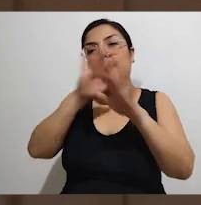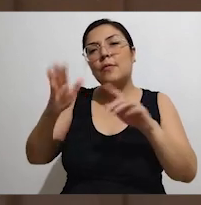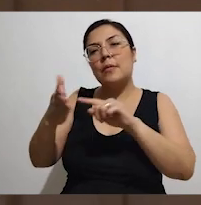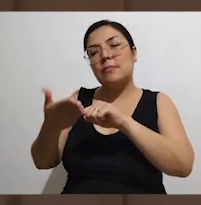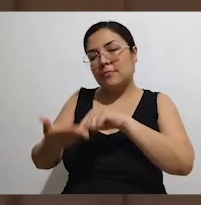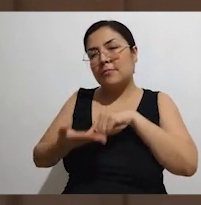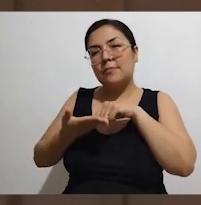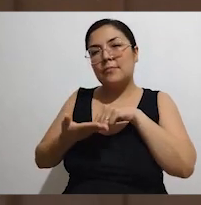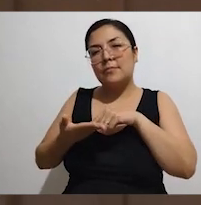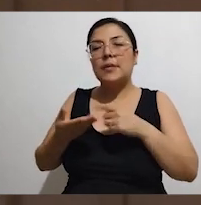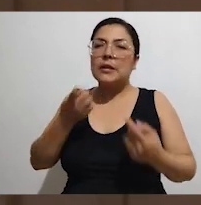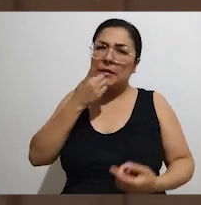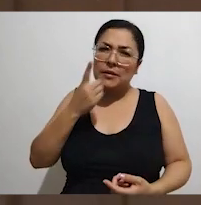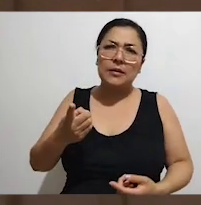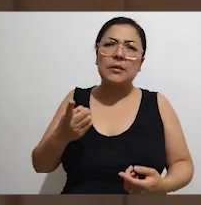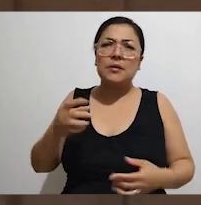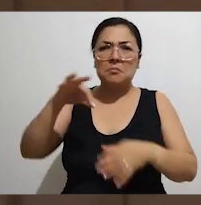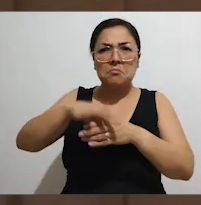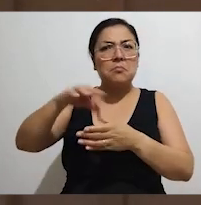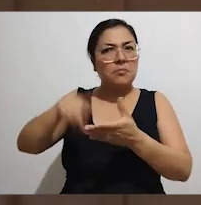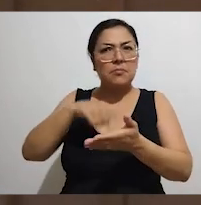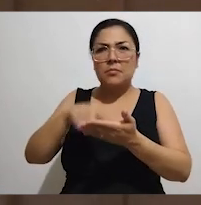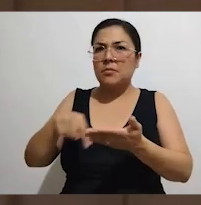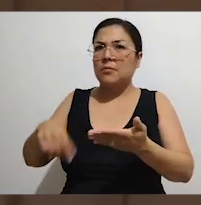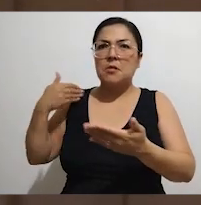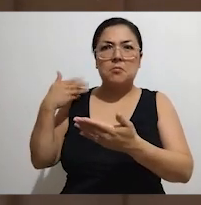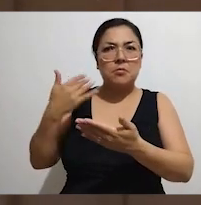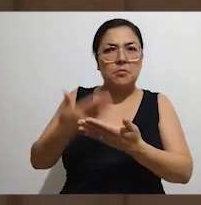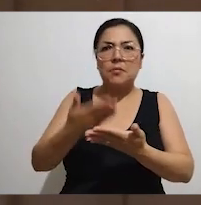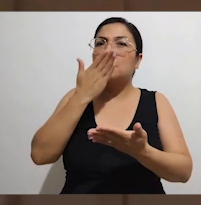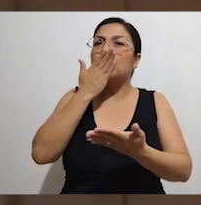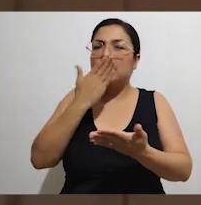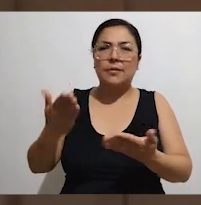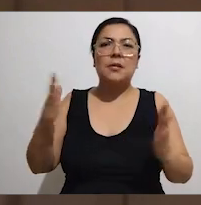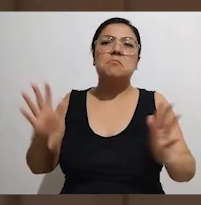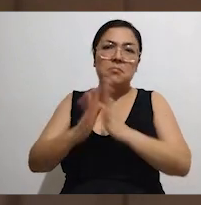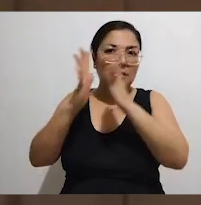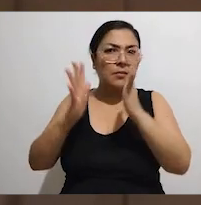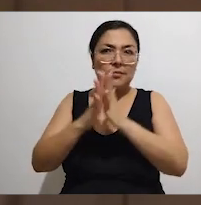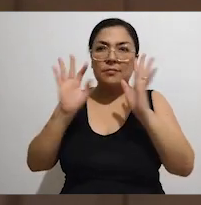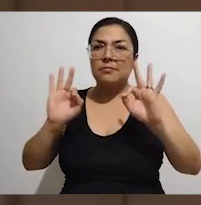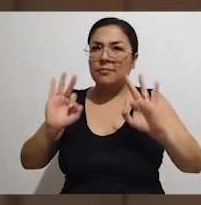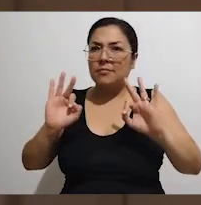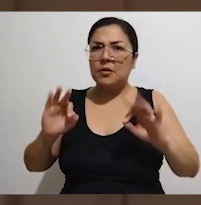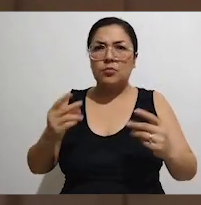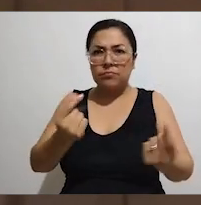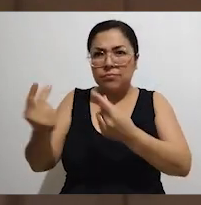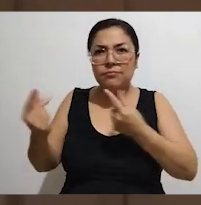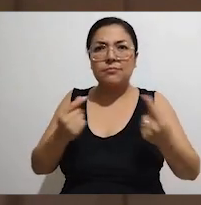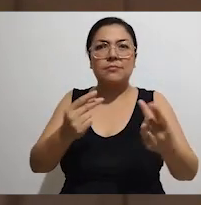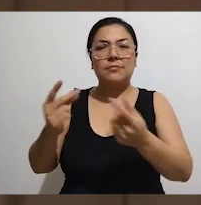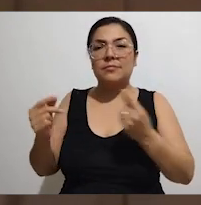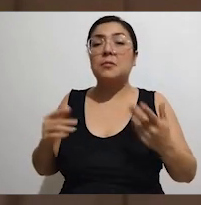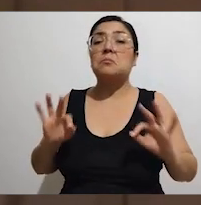reportado una jornada electoral intensa, una jornada electoral con participación ciudadana, una jornada electoral con una